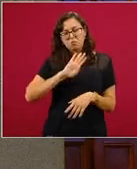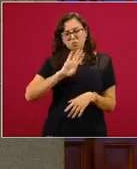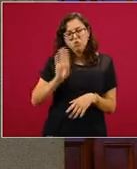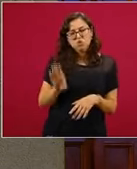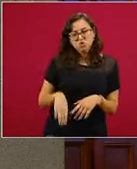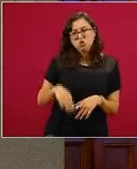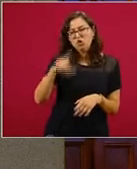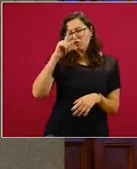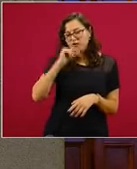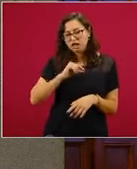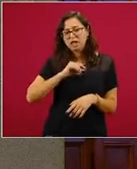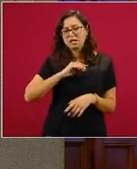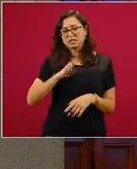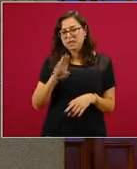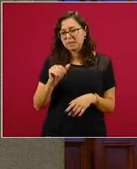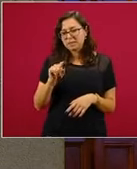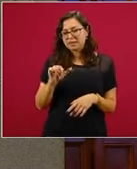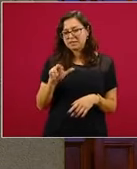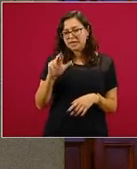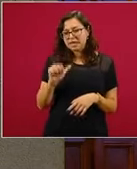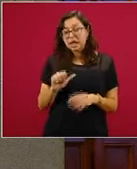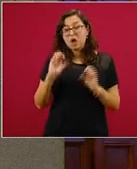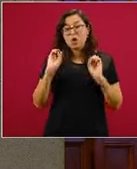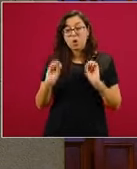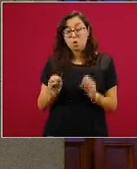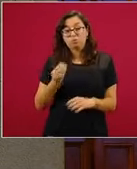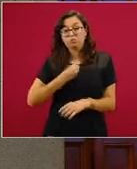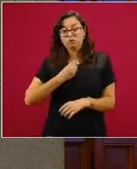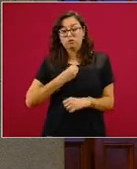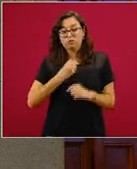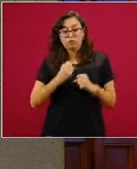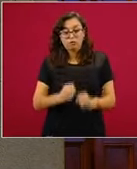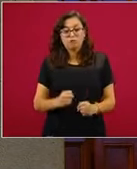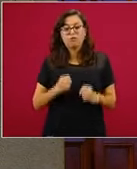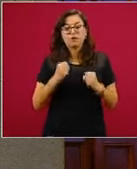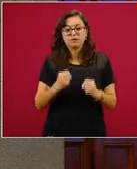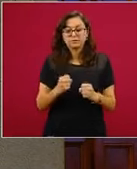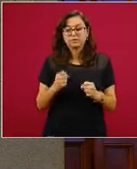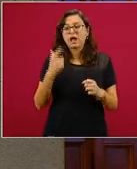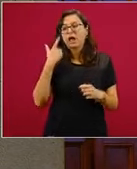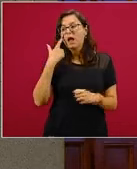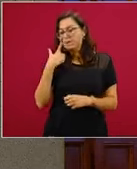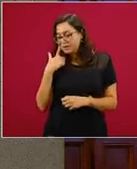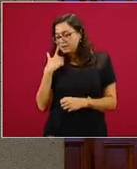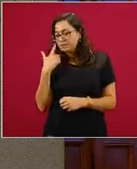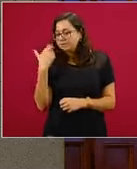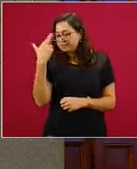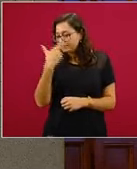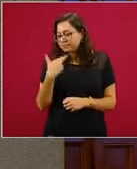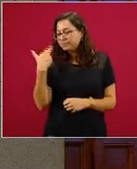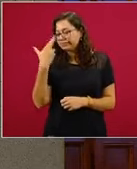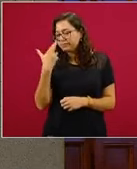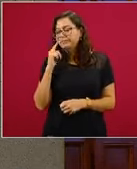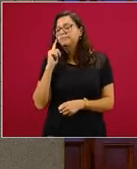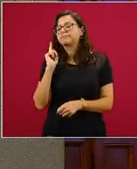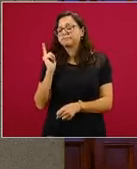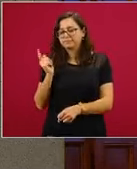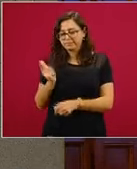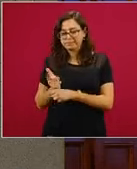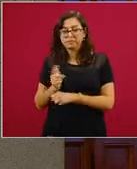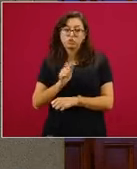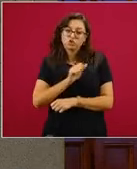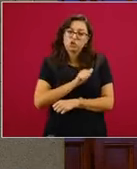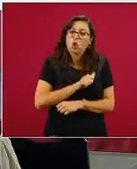o hay una resistencia a uno de esos fármacos. Y entonces lo que hacemos es buscar esas resistencias y dar tratamientos que vayan